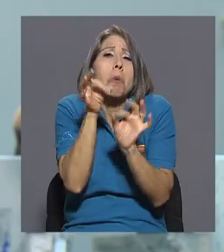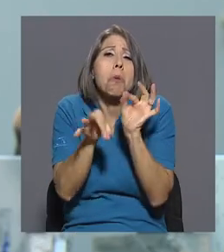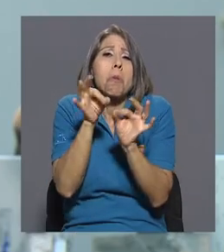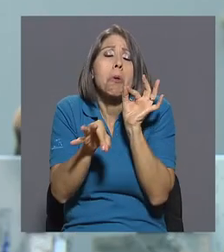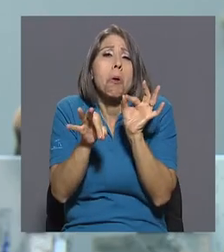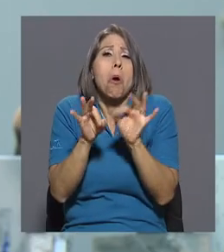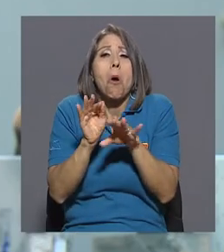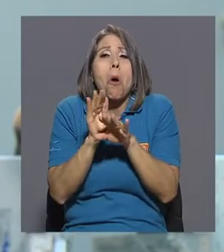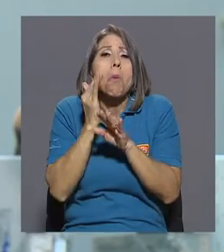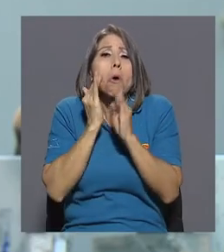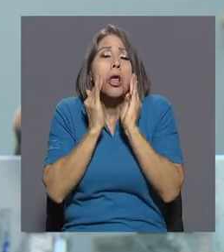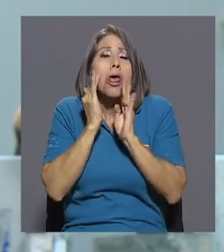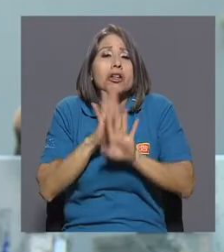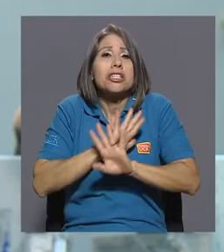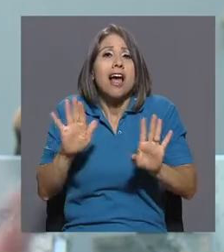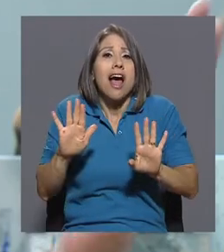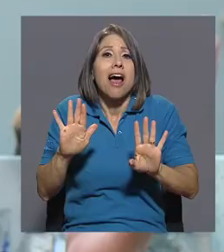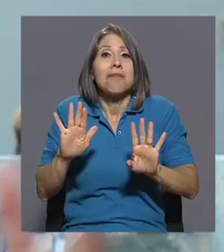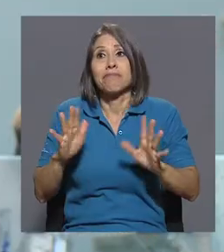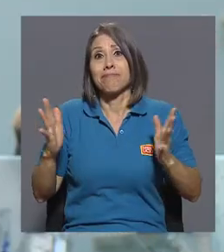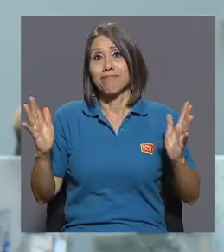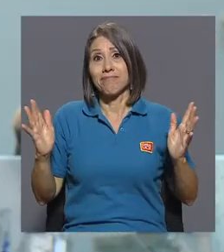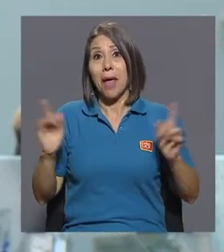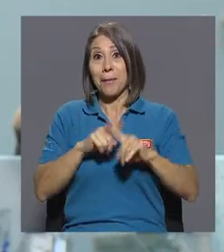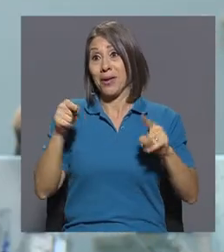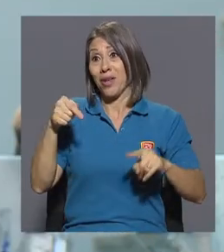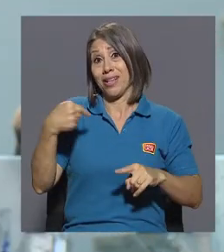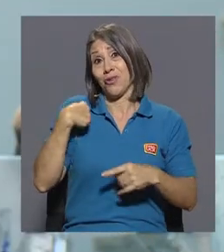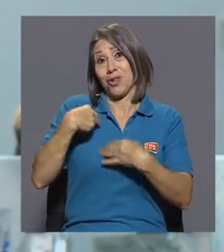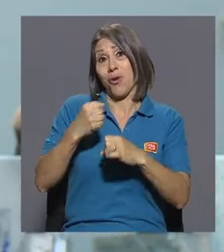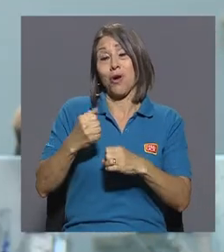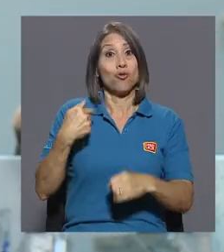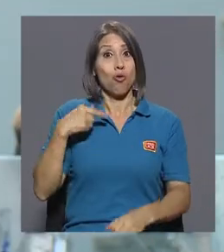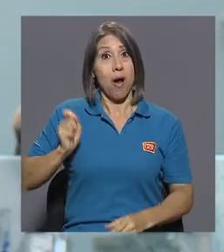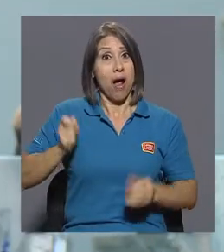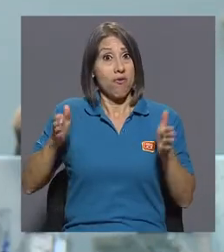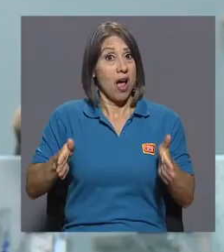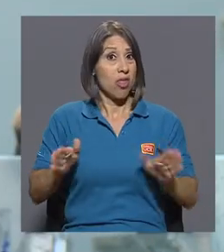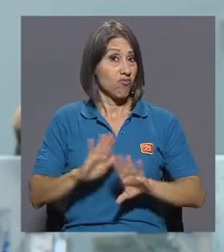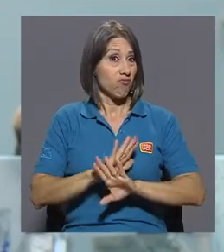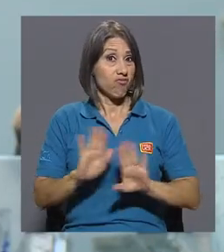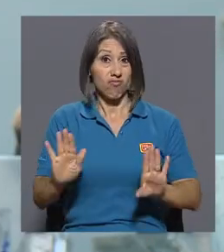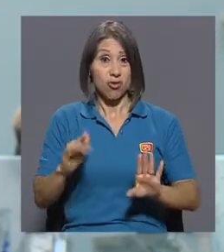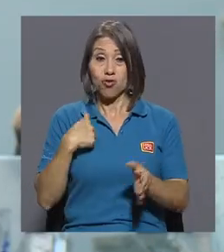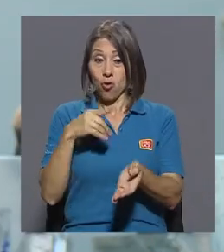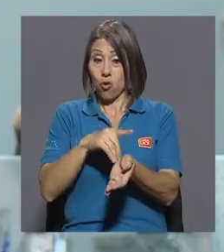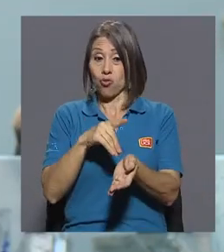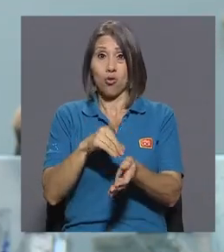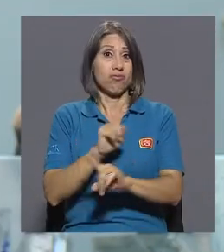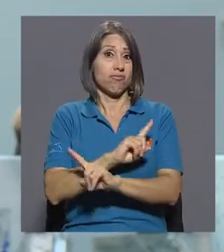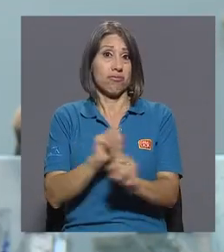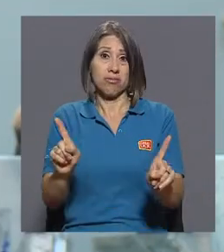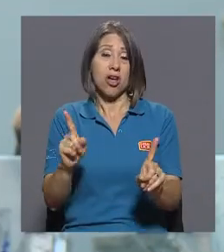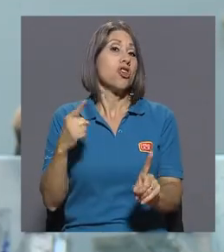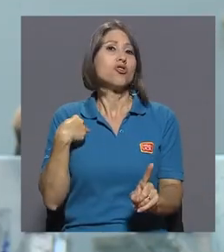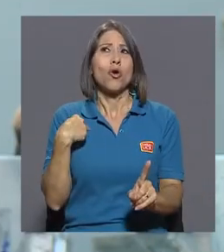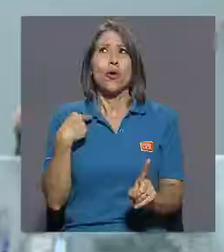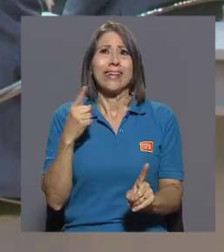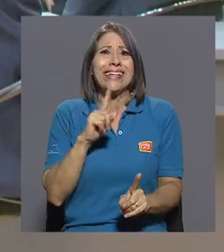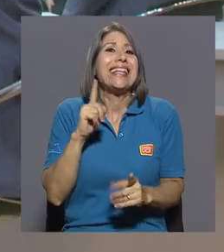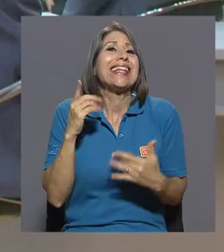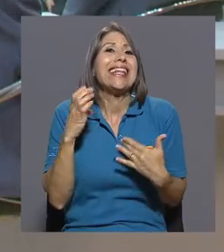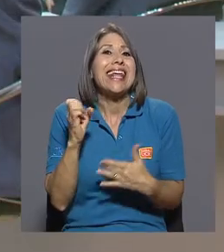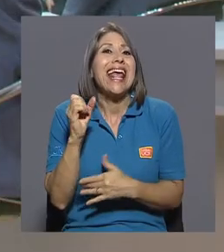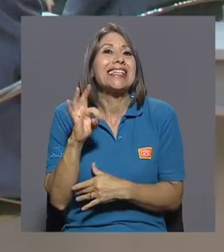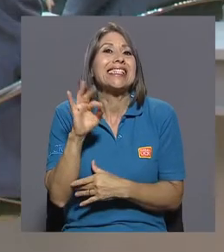Y eso es lo que hago. Yo no soy abogado, no soy doctor, no soy ni estilista. Puedo hacerle cosas a pelo, pero yo soy maquillador y